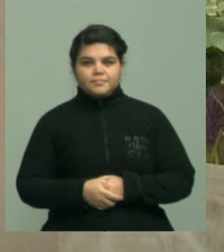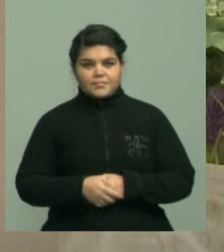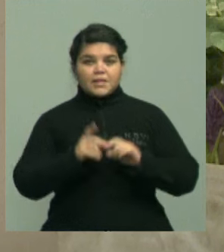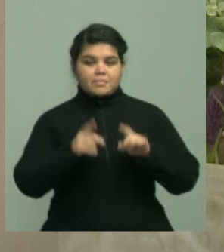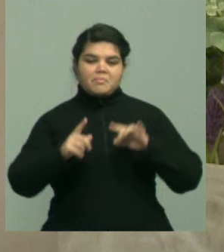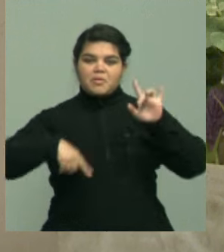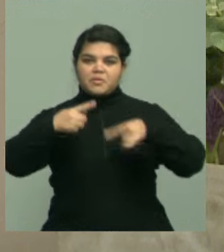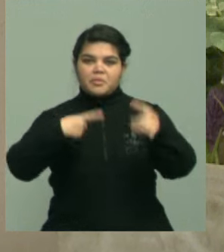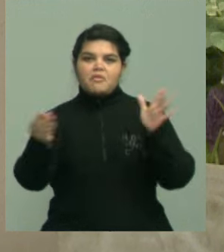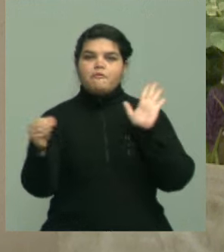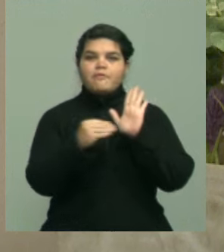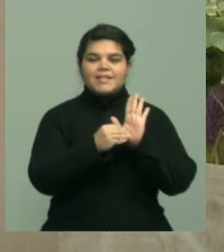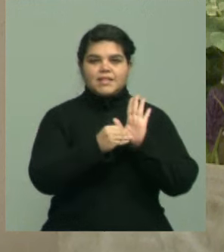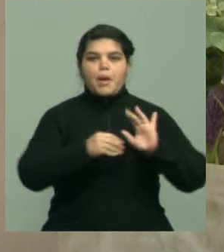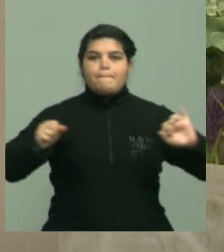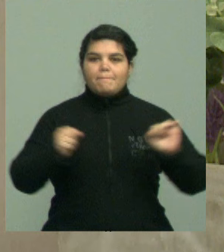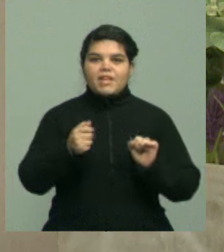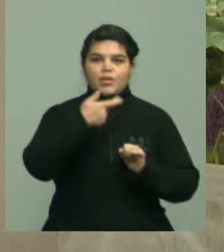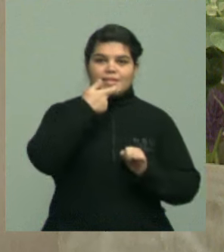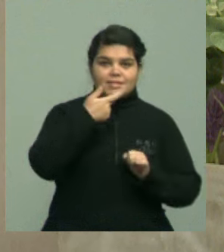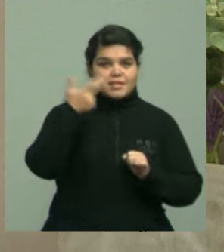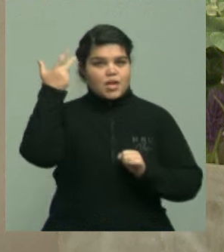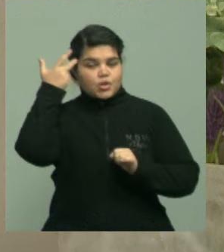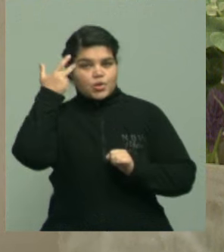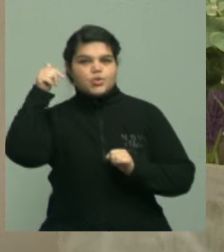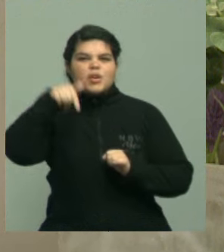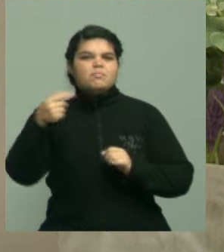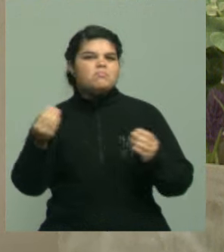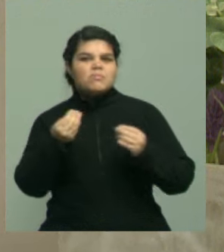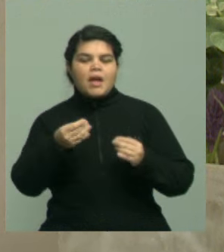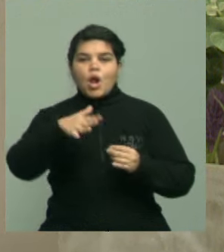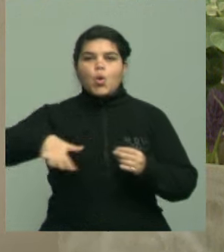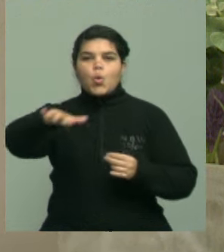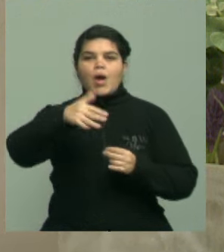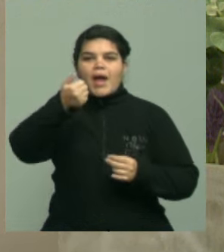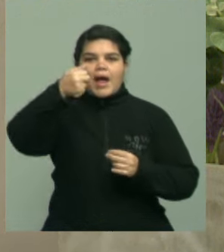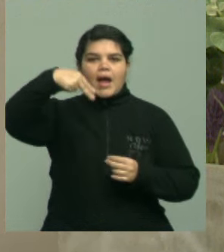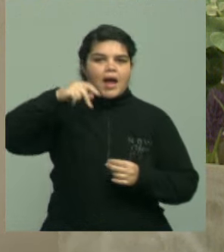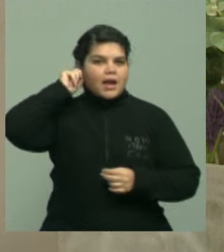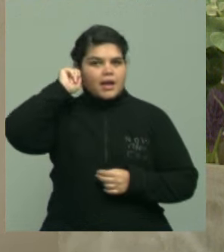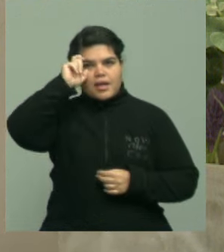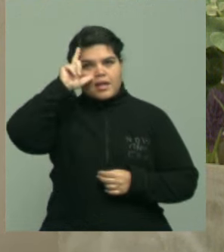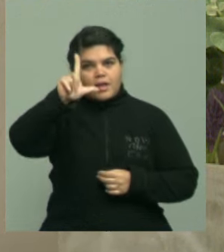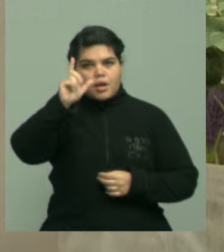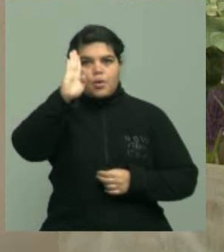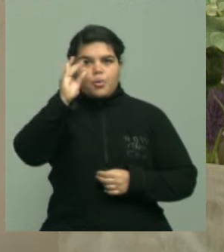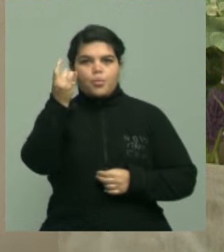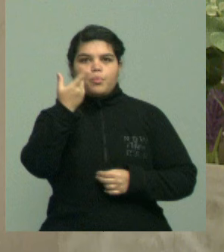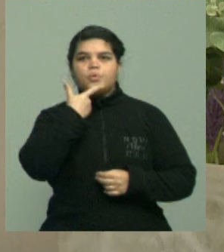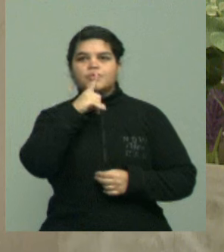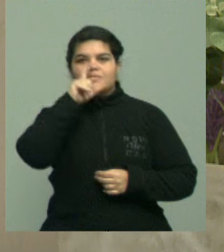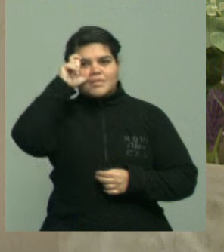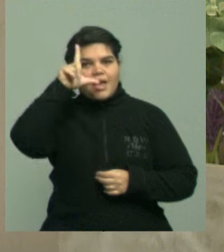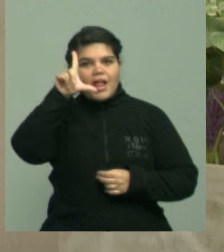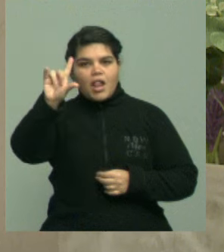Bueno, se viene 17 y 18 de mayo en el Ángel Bustelo Mendocán. Seguramente han visto las imágenes que hablan de